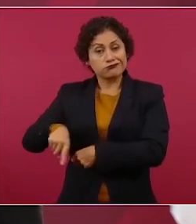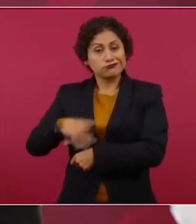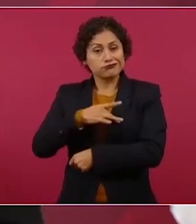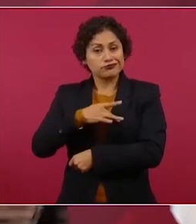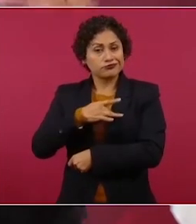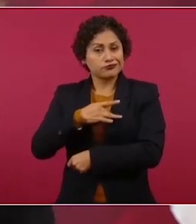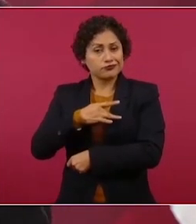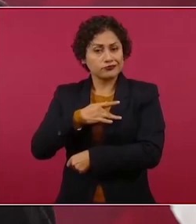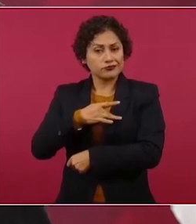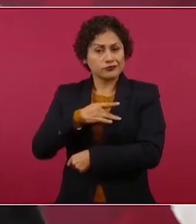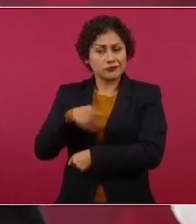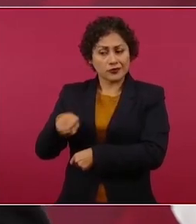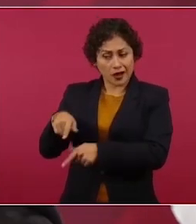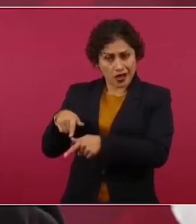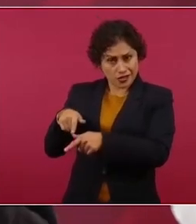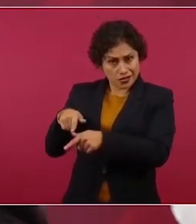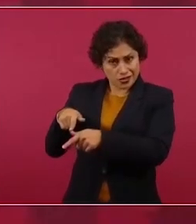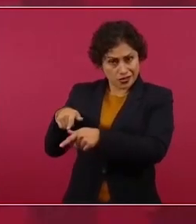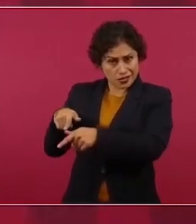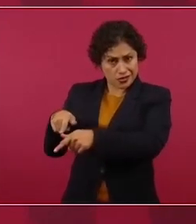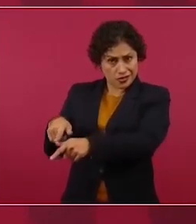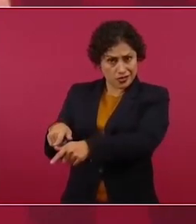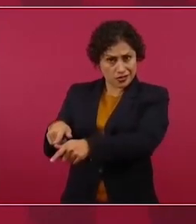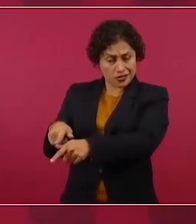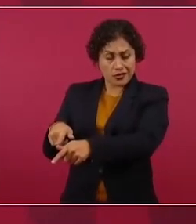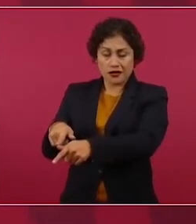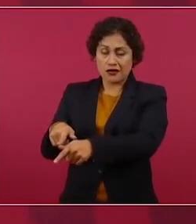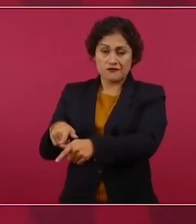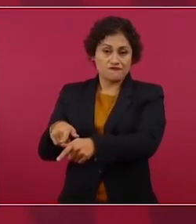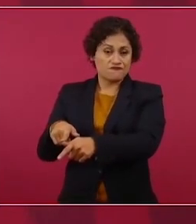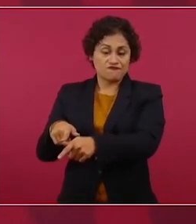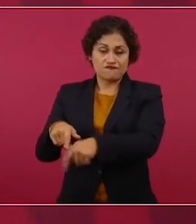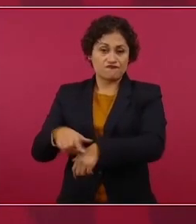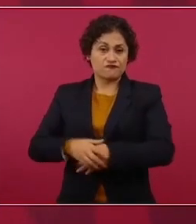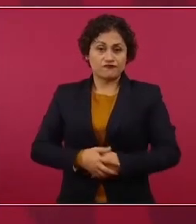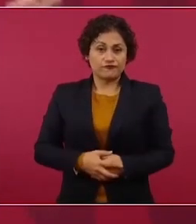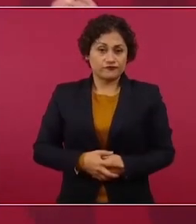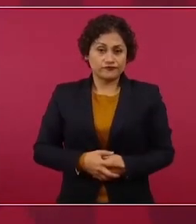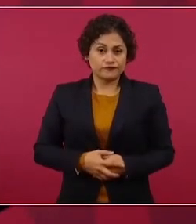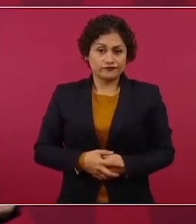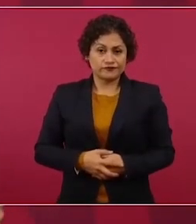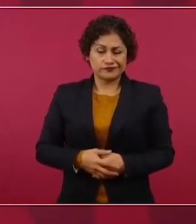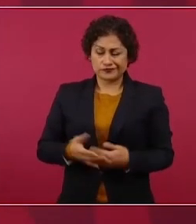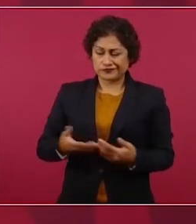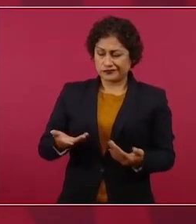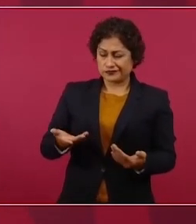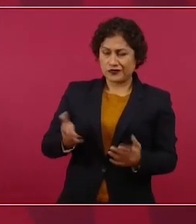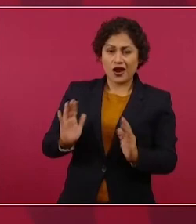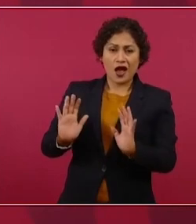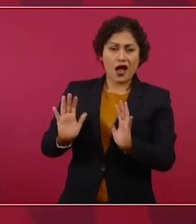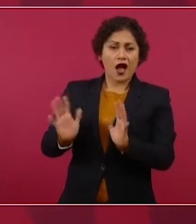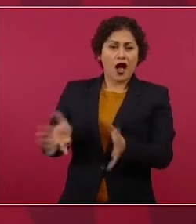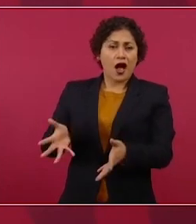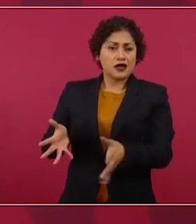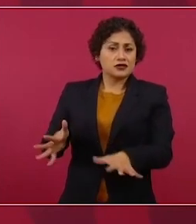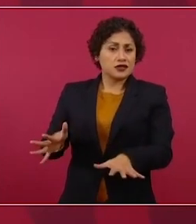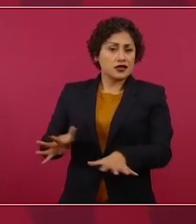se mantuviese sin ningún cambio,